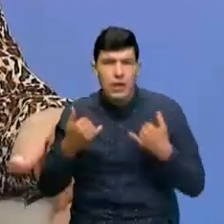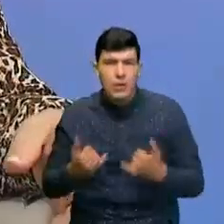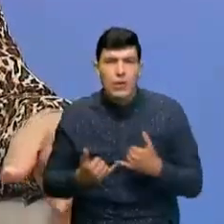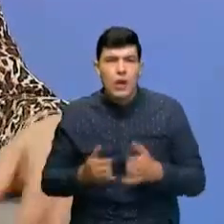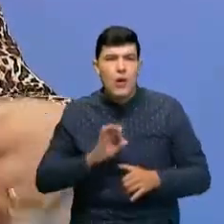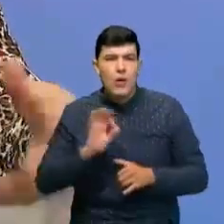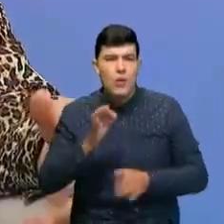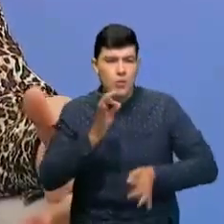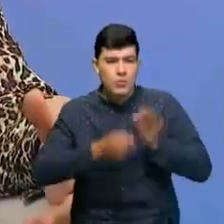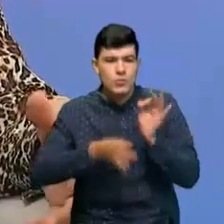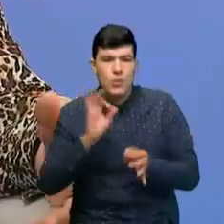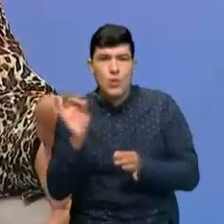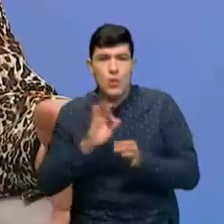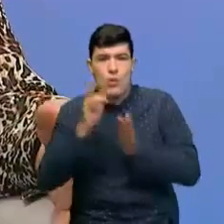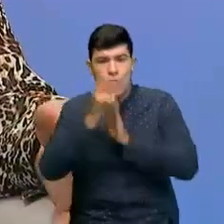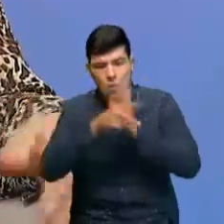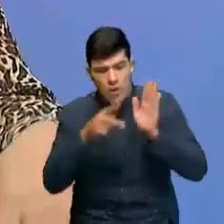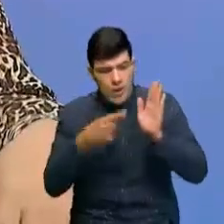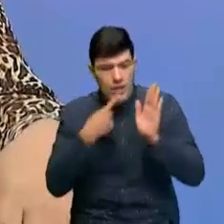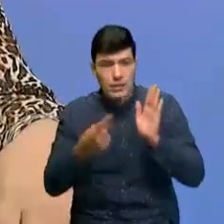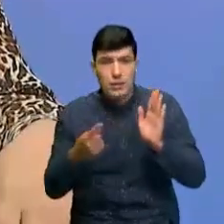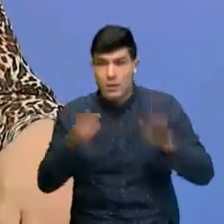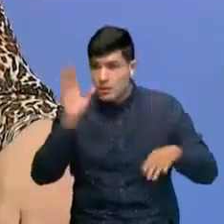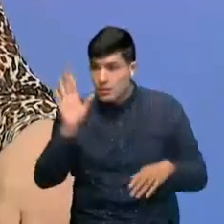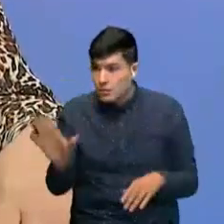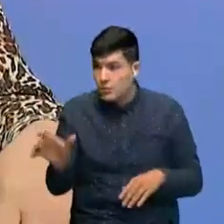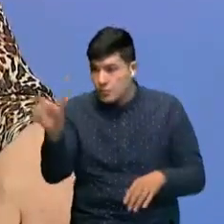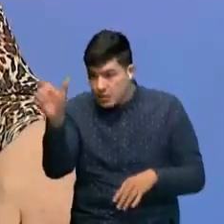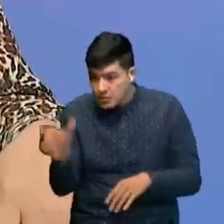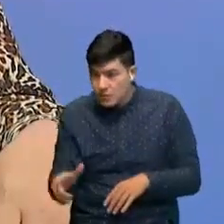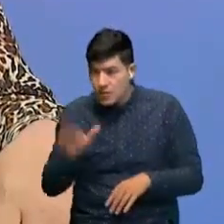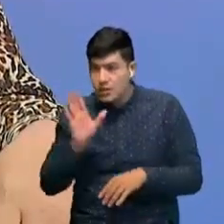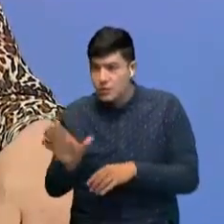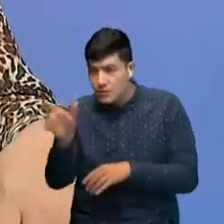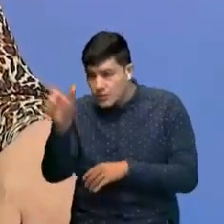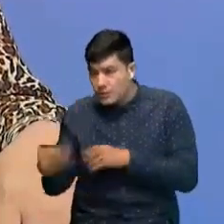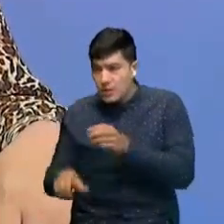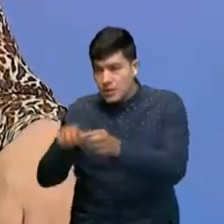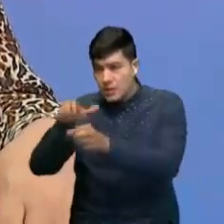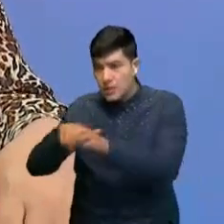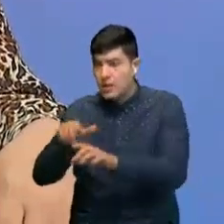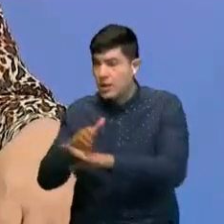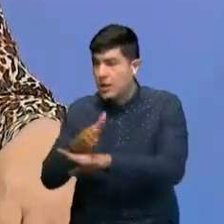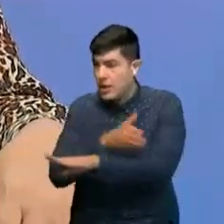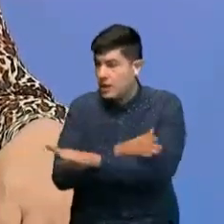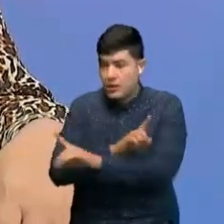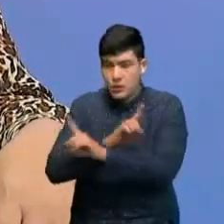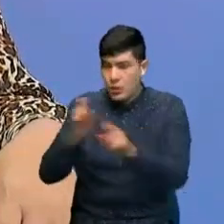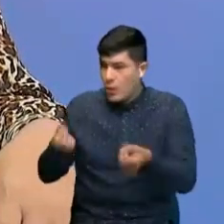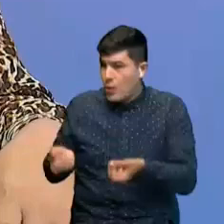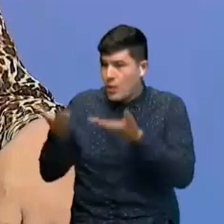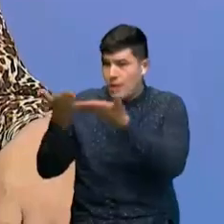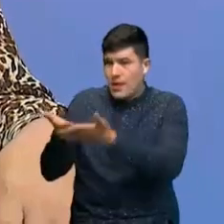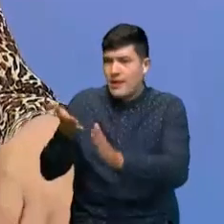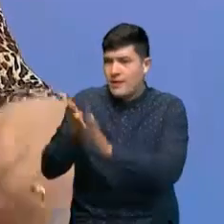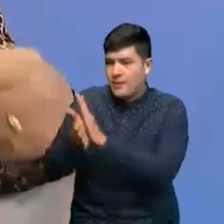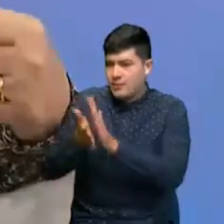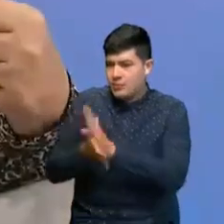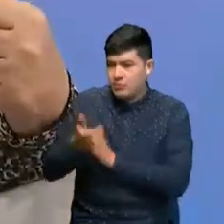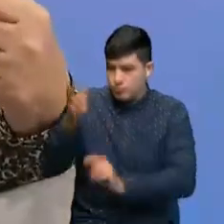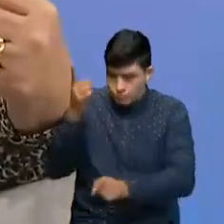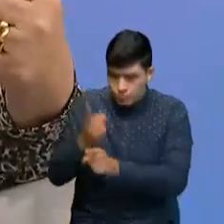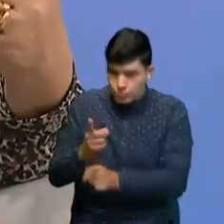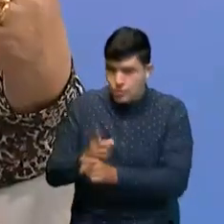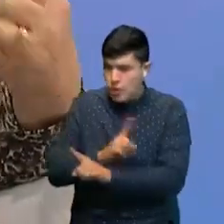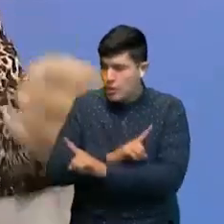los juzgados, la corte, que si a esa persona, a ese afiliado, no le dieron la información correcta que era, no